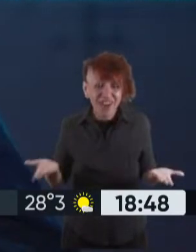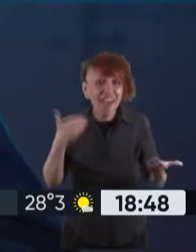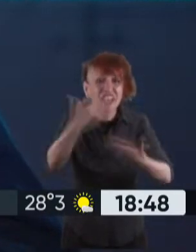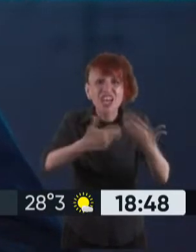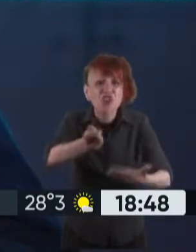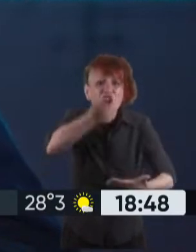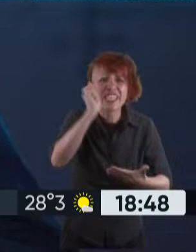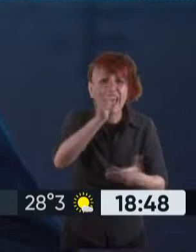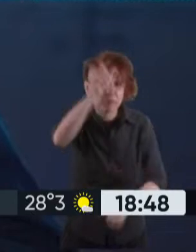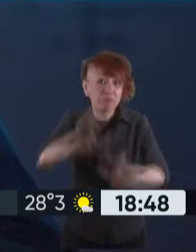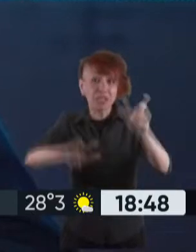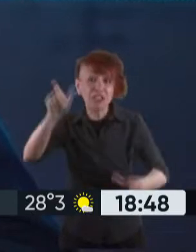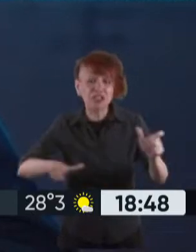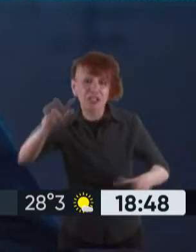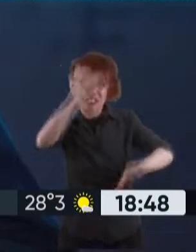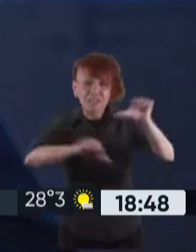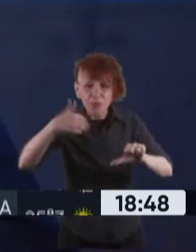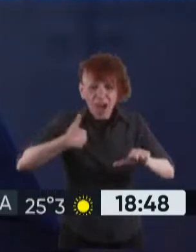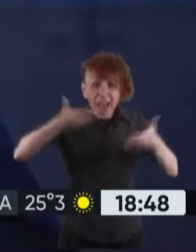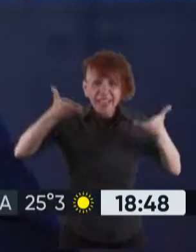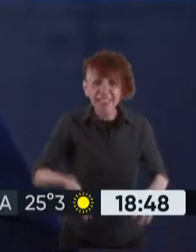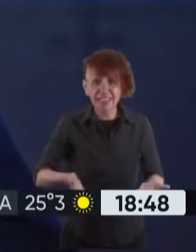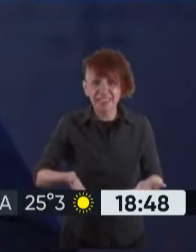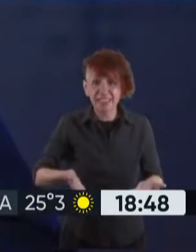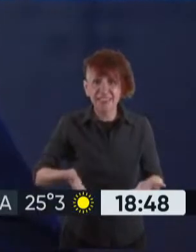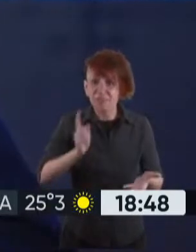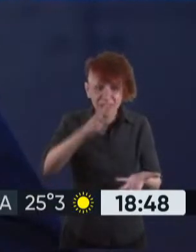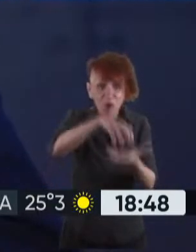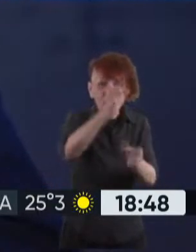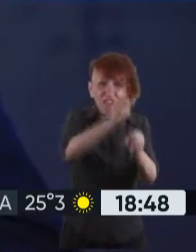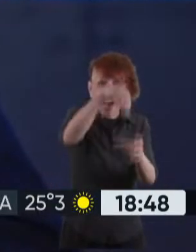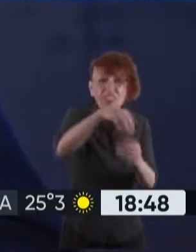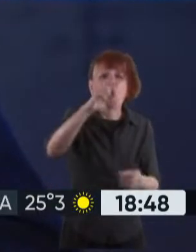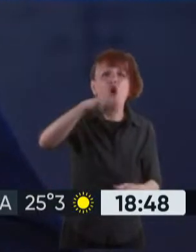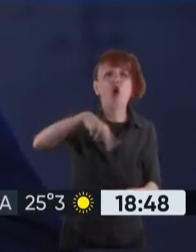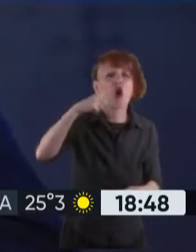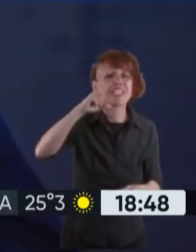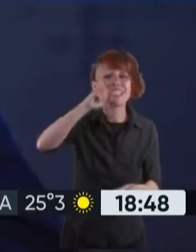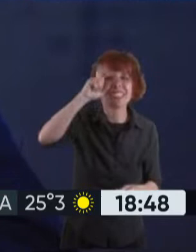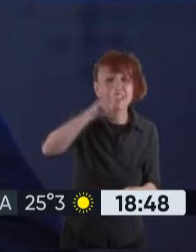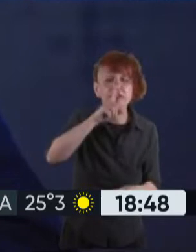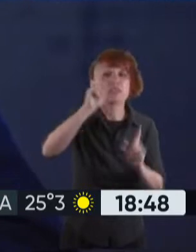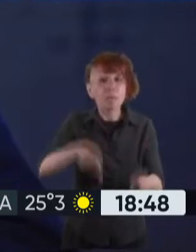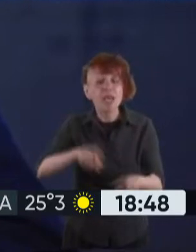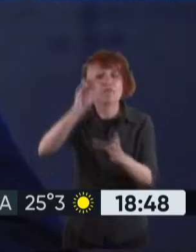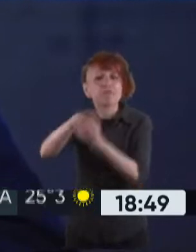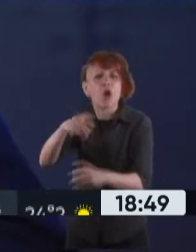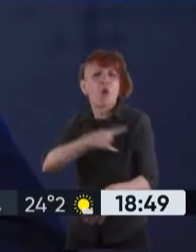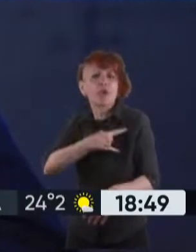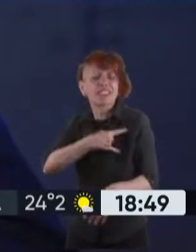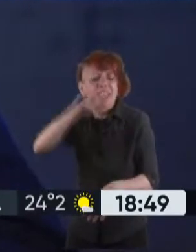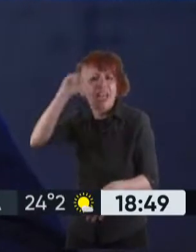científicos y científicas argentinas del CONICET y de universidades nacionales.